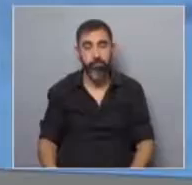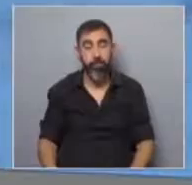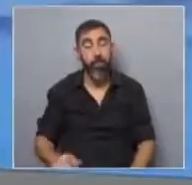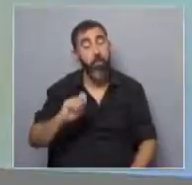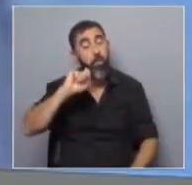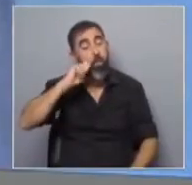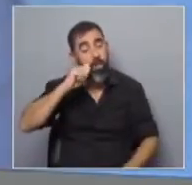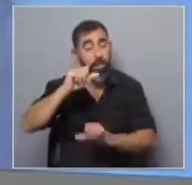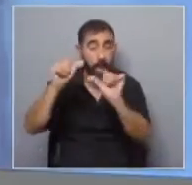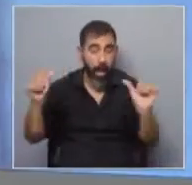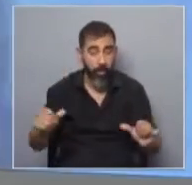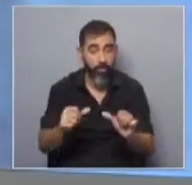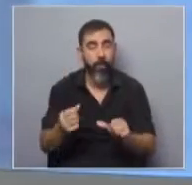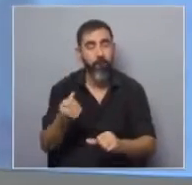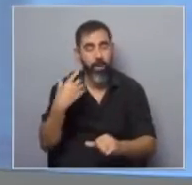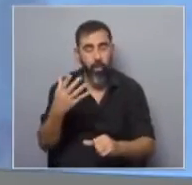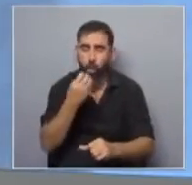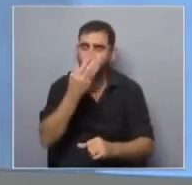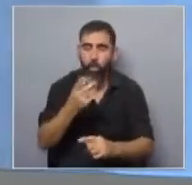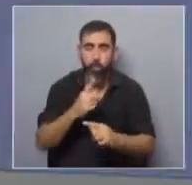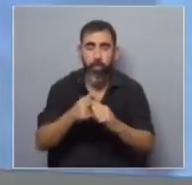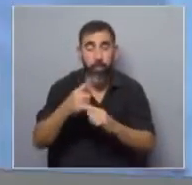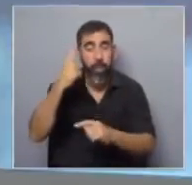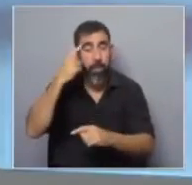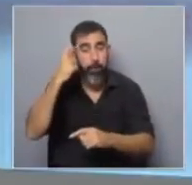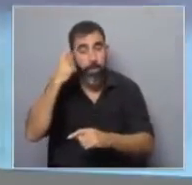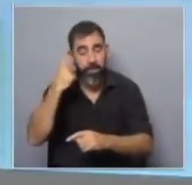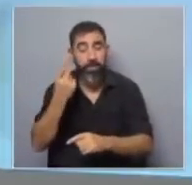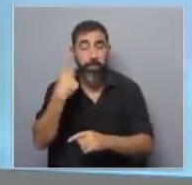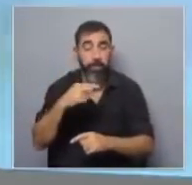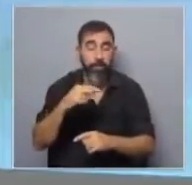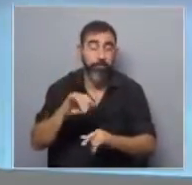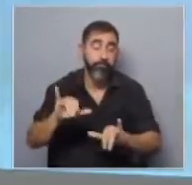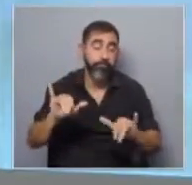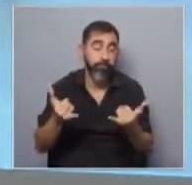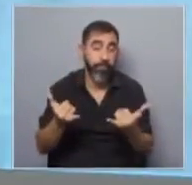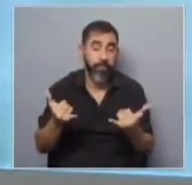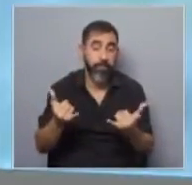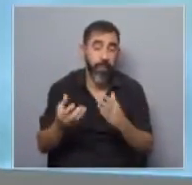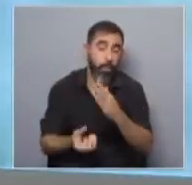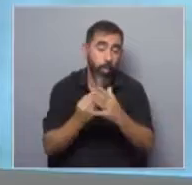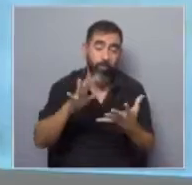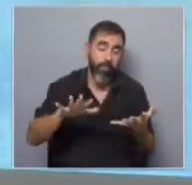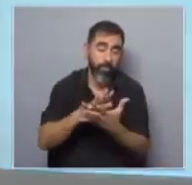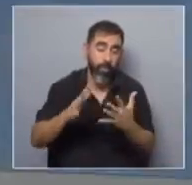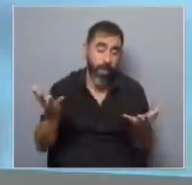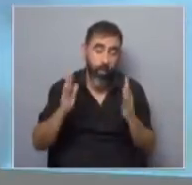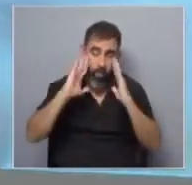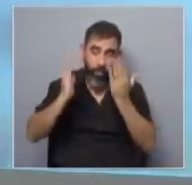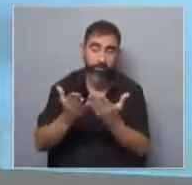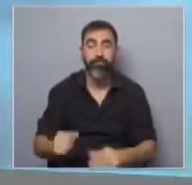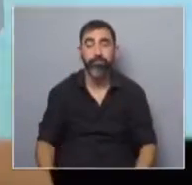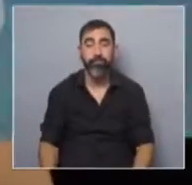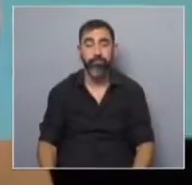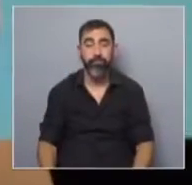muy linda, valoramos muy positivamente la experiencia, pero bueno, hay nuevas realidades que afrontar.